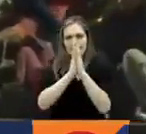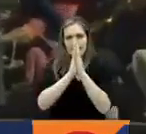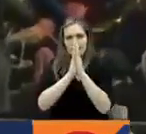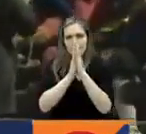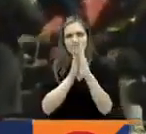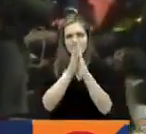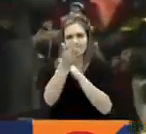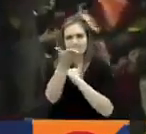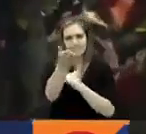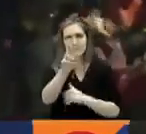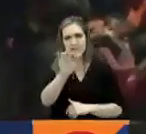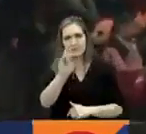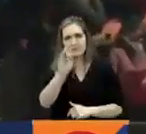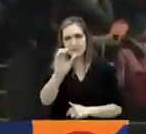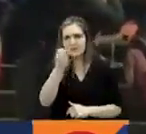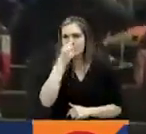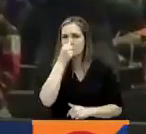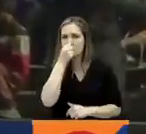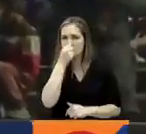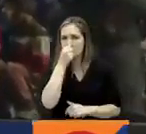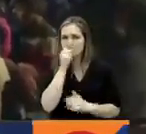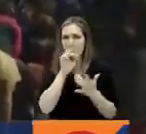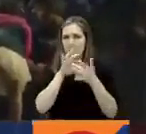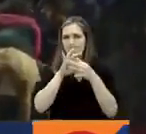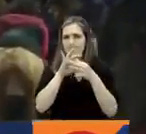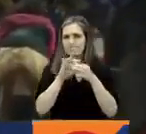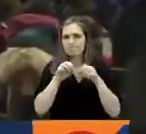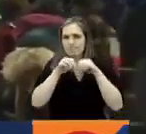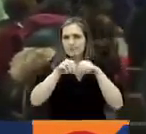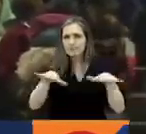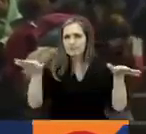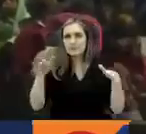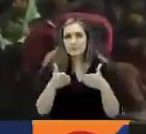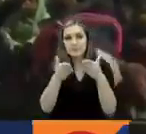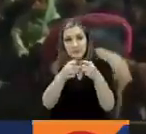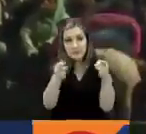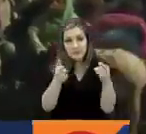Grandas para RTVC Noticias, conectados 24/7. Lina, usted tiene más información.